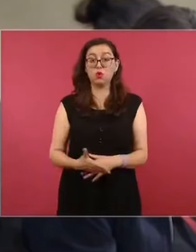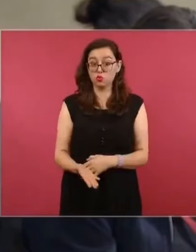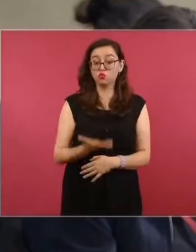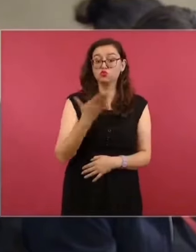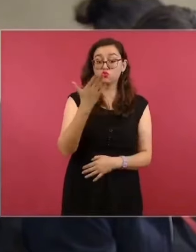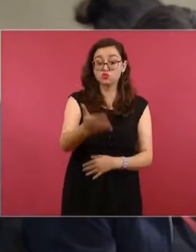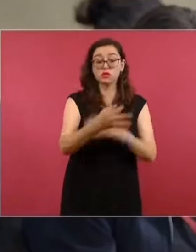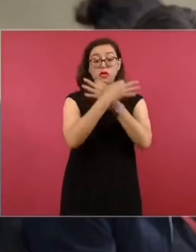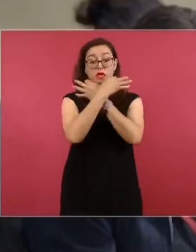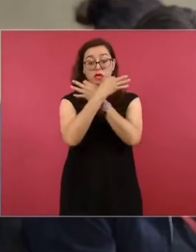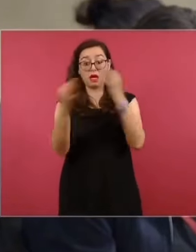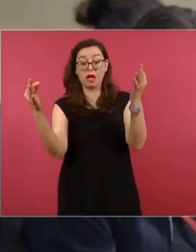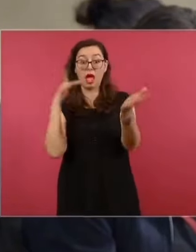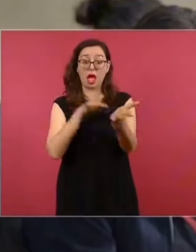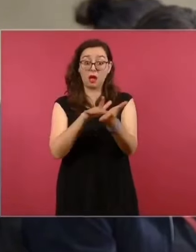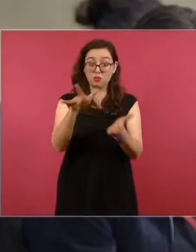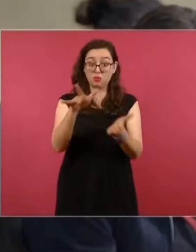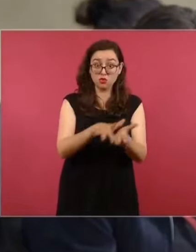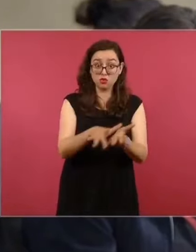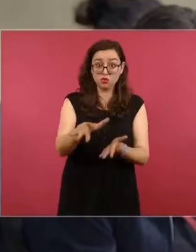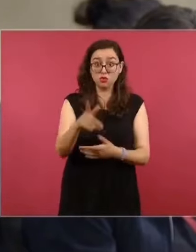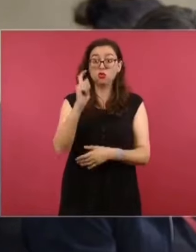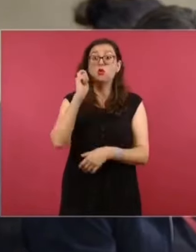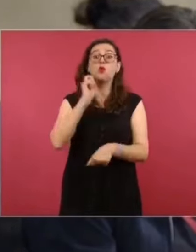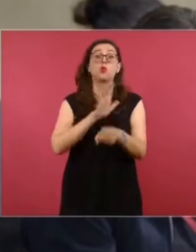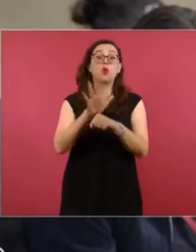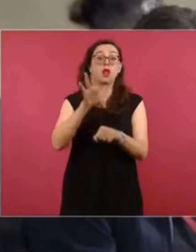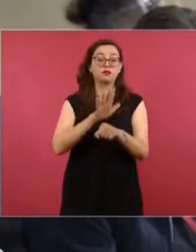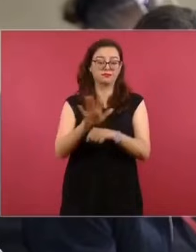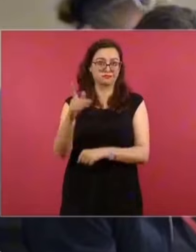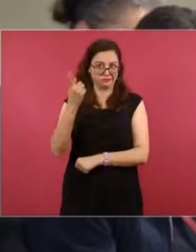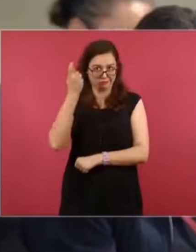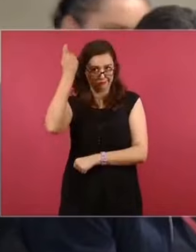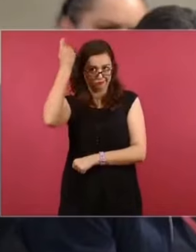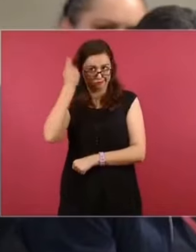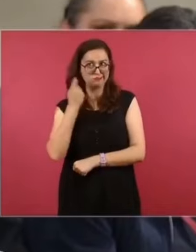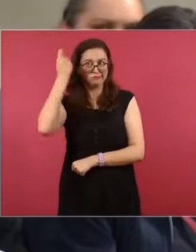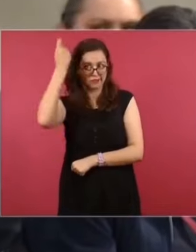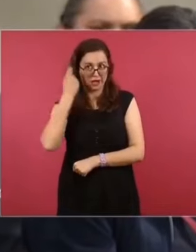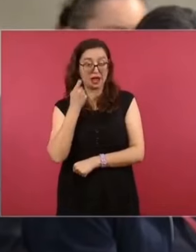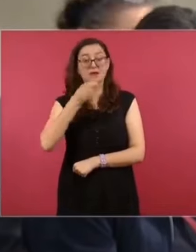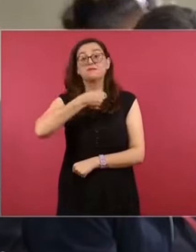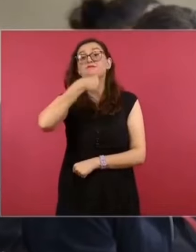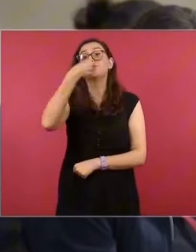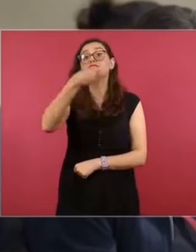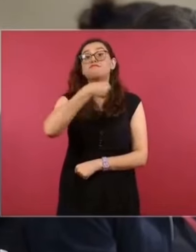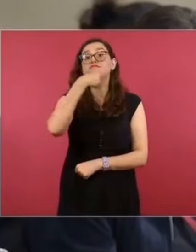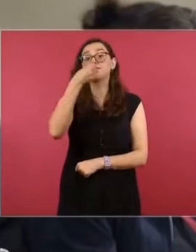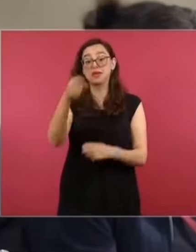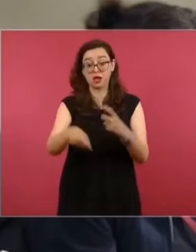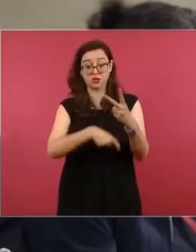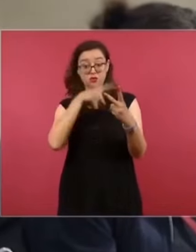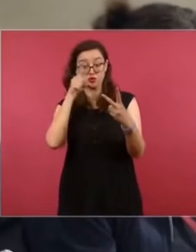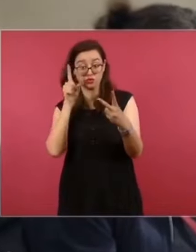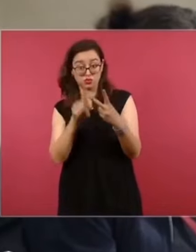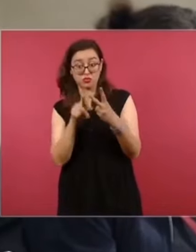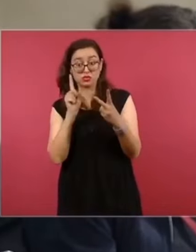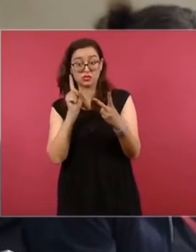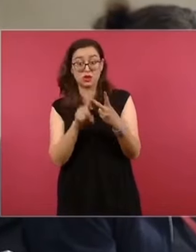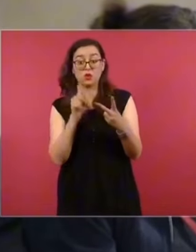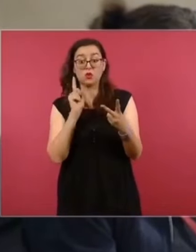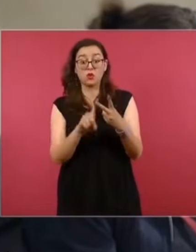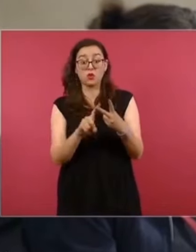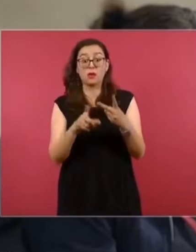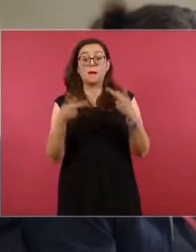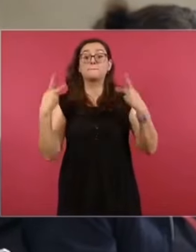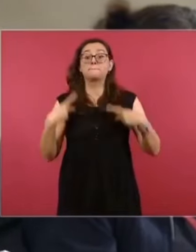apoyo a los adultos mayores fue el primero en segundo lugar fue algo sin precedentes también aquí en México el